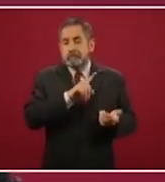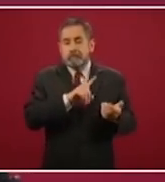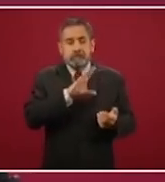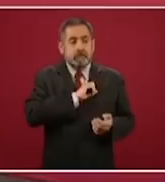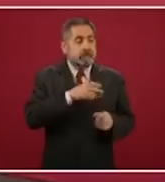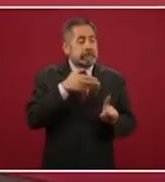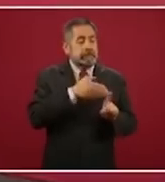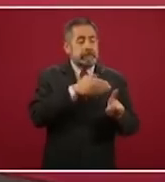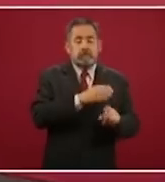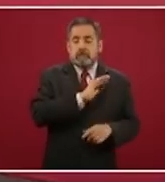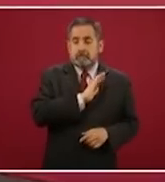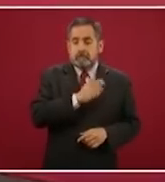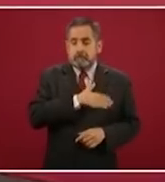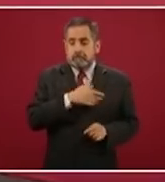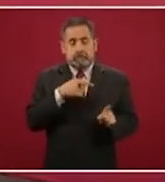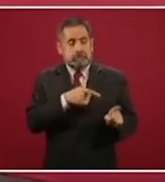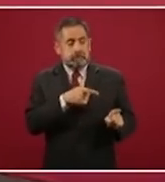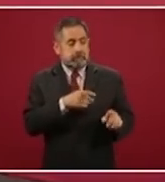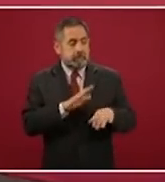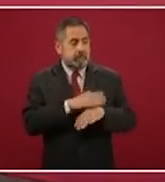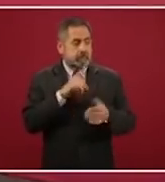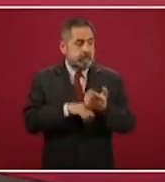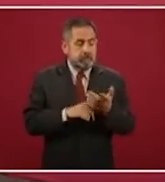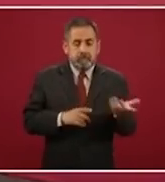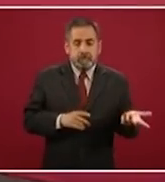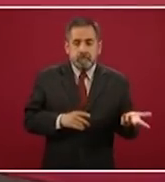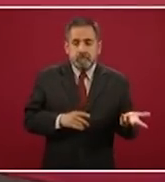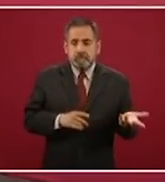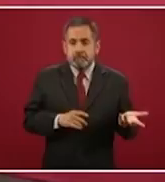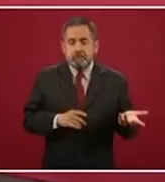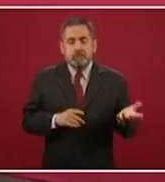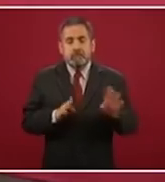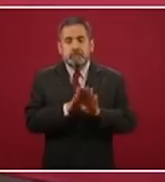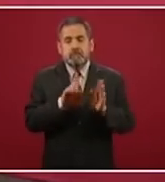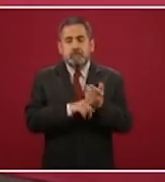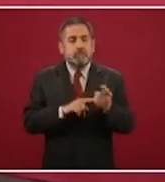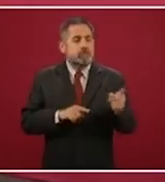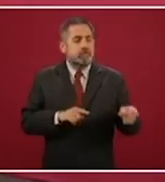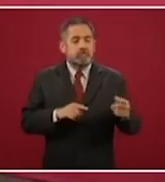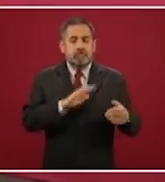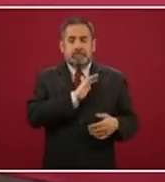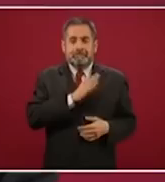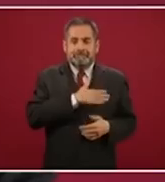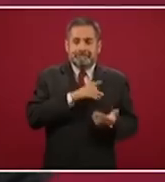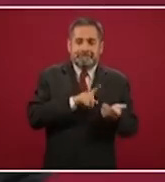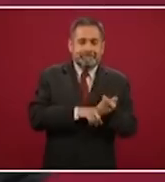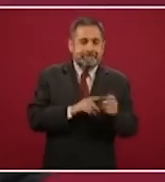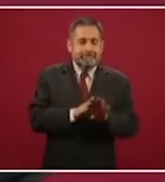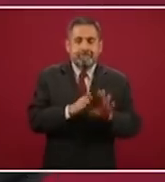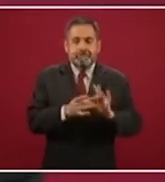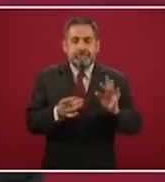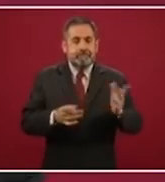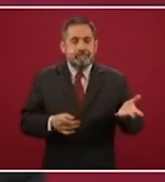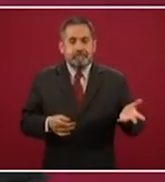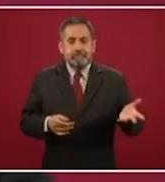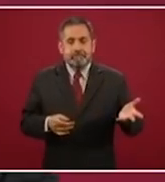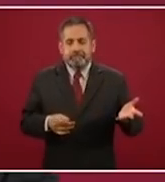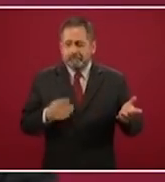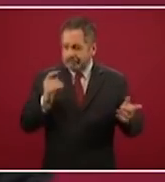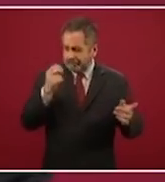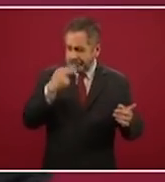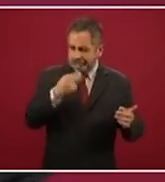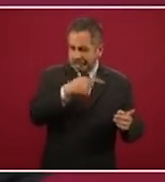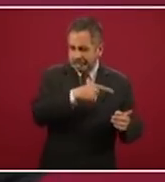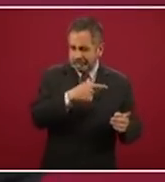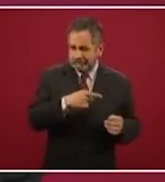España, porque uno tenía a una empresa española que se llamaba o